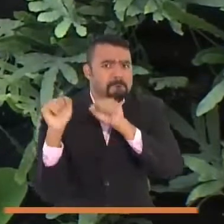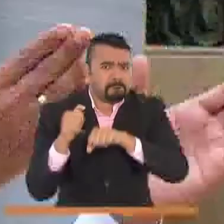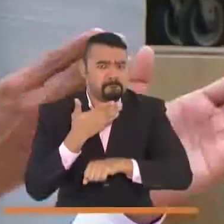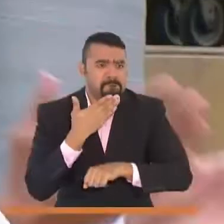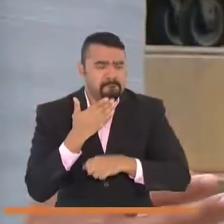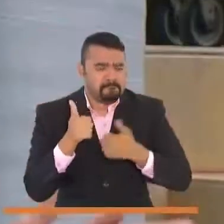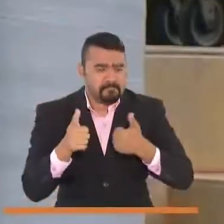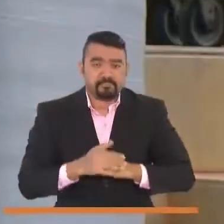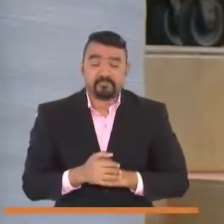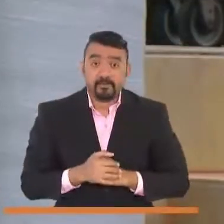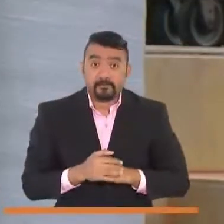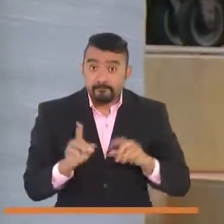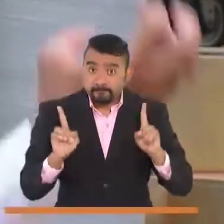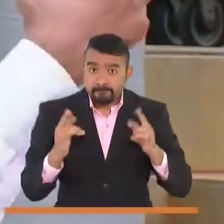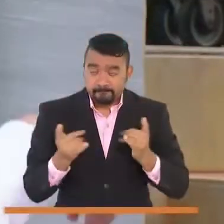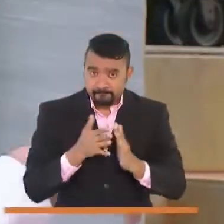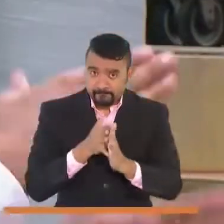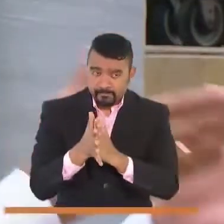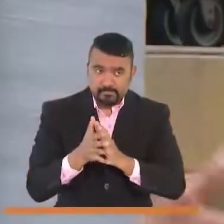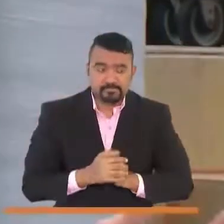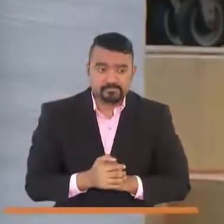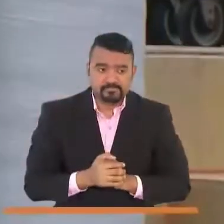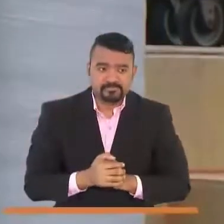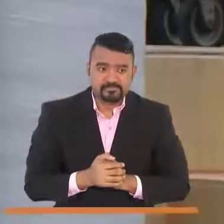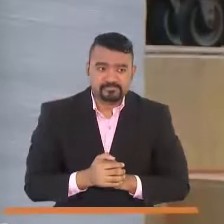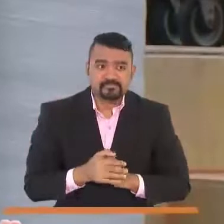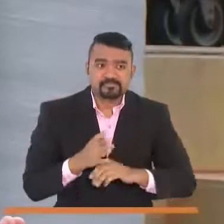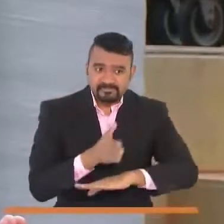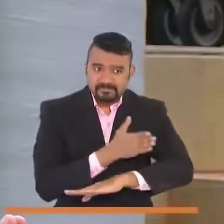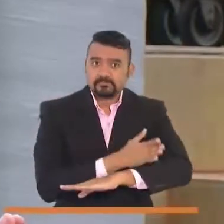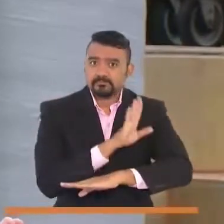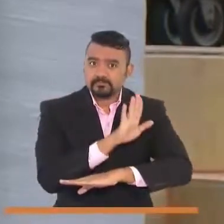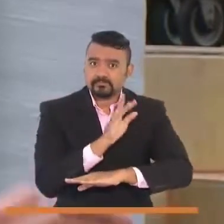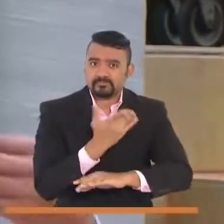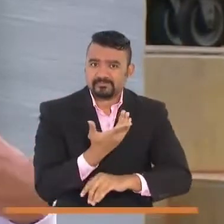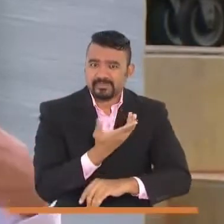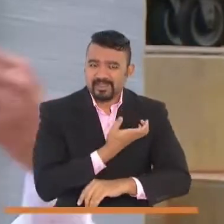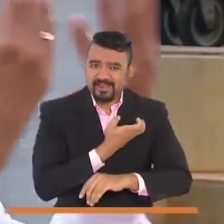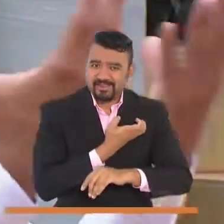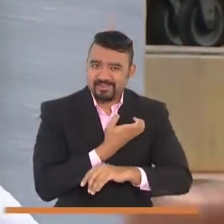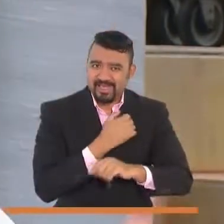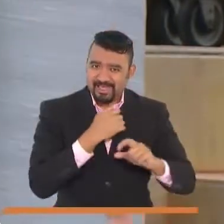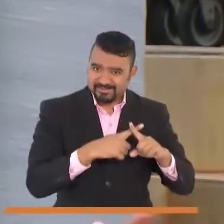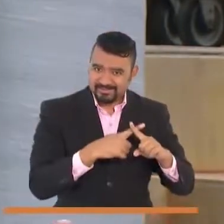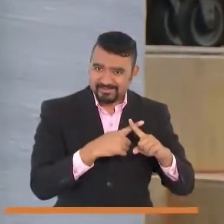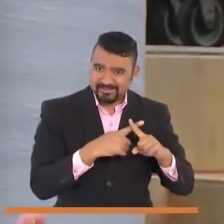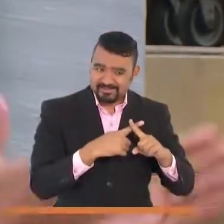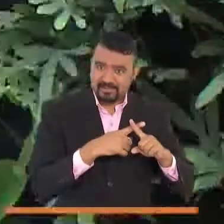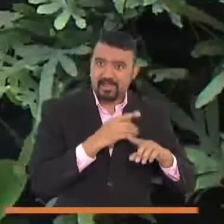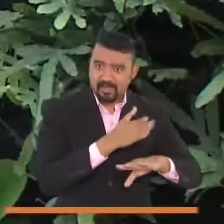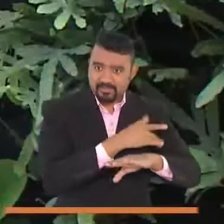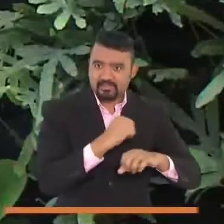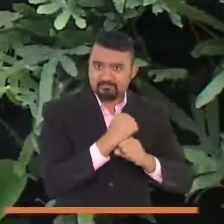metropolitana. Pero lo que quiero significar es que desde el gobierno anterior se venía trabajando en este propósito, nosotros lo